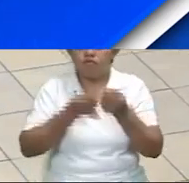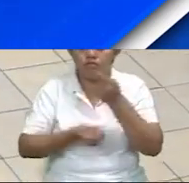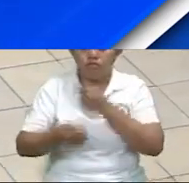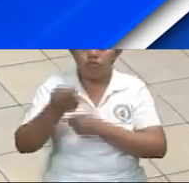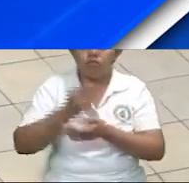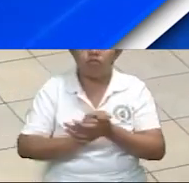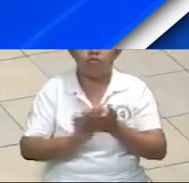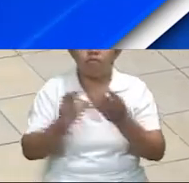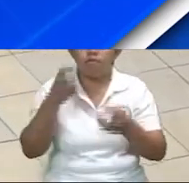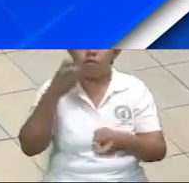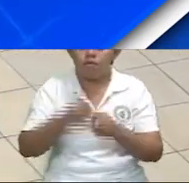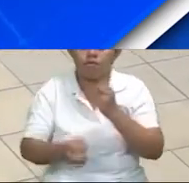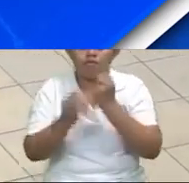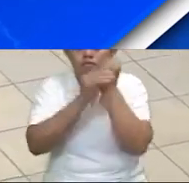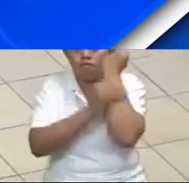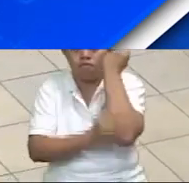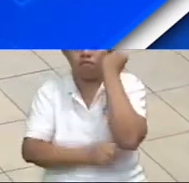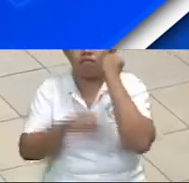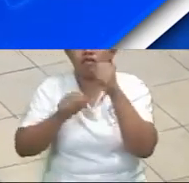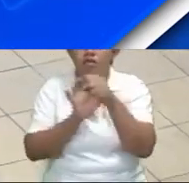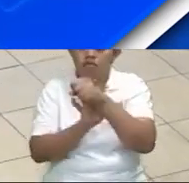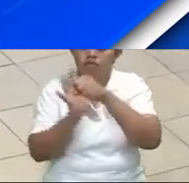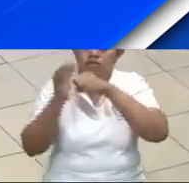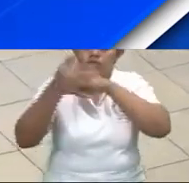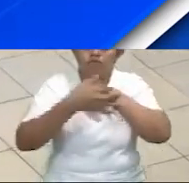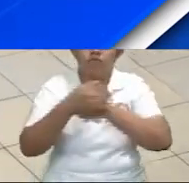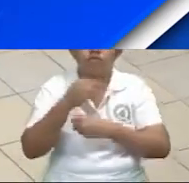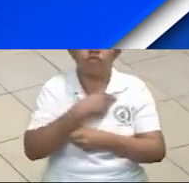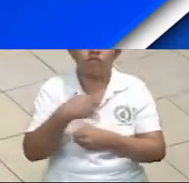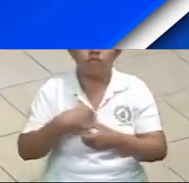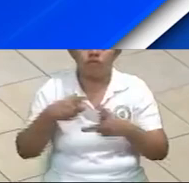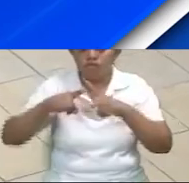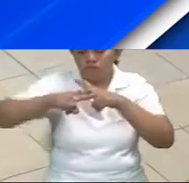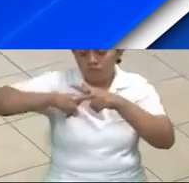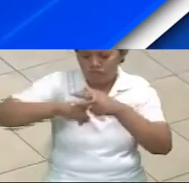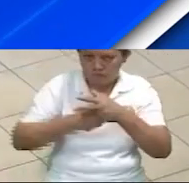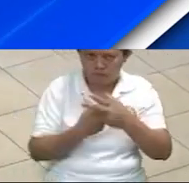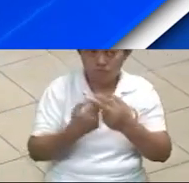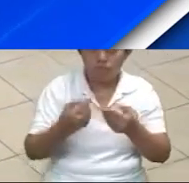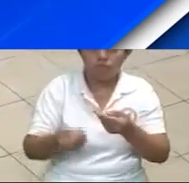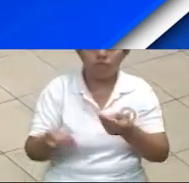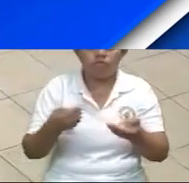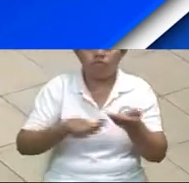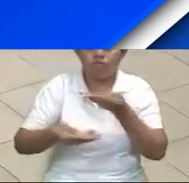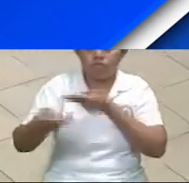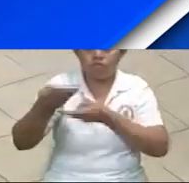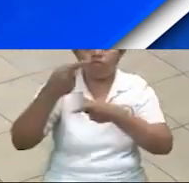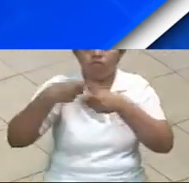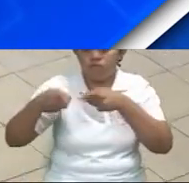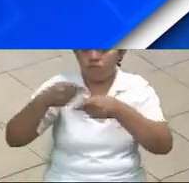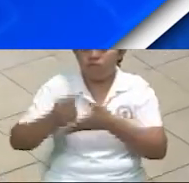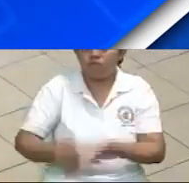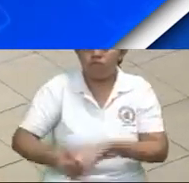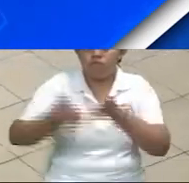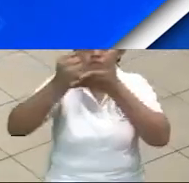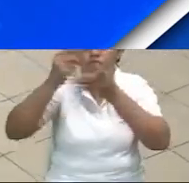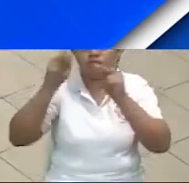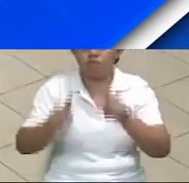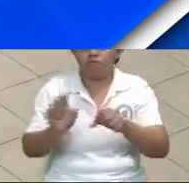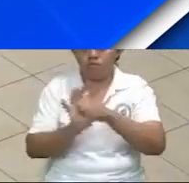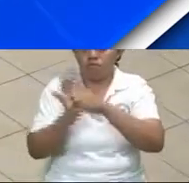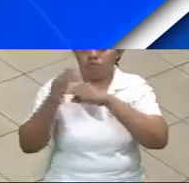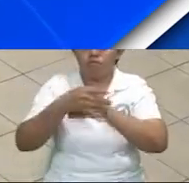crisis desatada por la covid 19 e iniciar la transición hacia un desarrollo